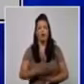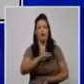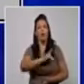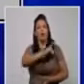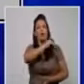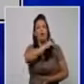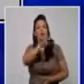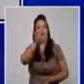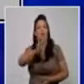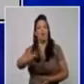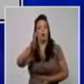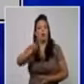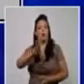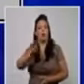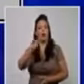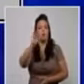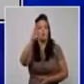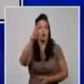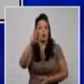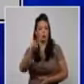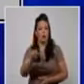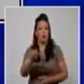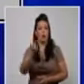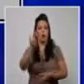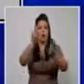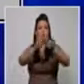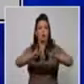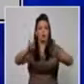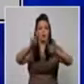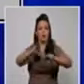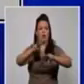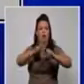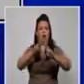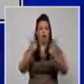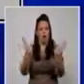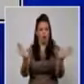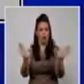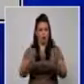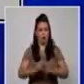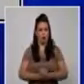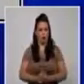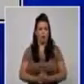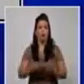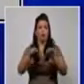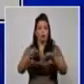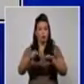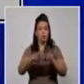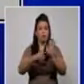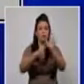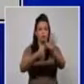Universidad de La Habana. Y el profesor Guinovar nos hacía la observación hoy.